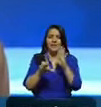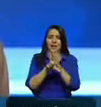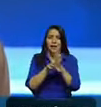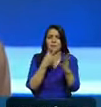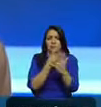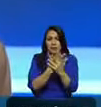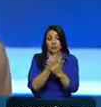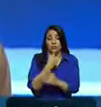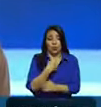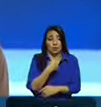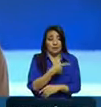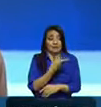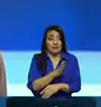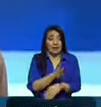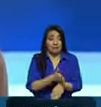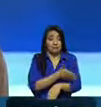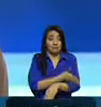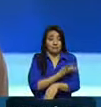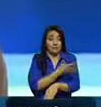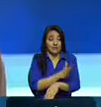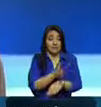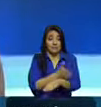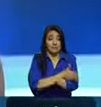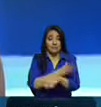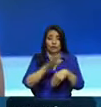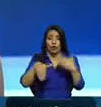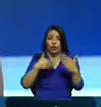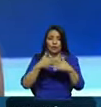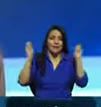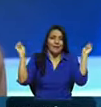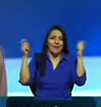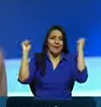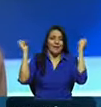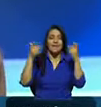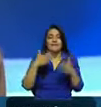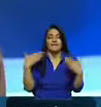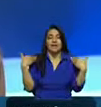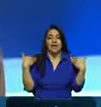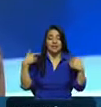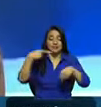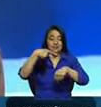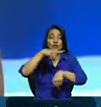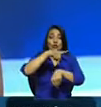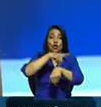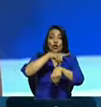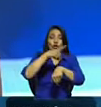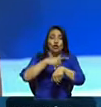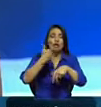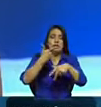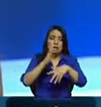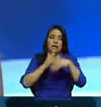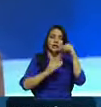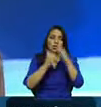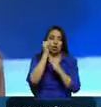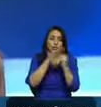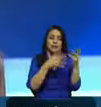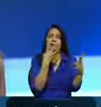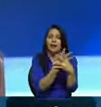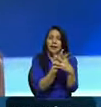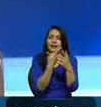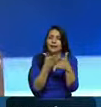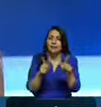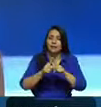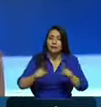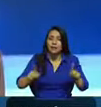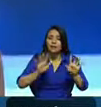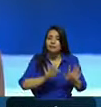usted mencionaba ayer, todos celebramos que Carlos López ha sido declarado inocente, pero creo que la discusión